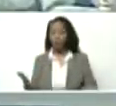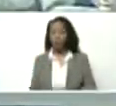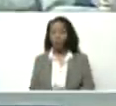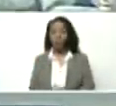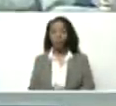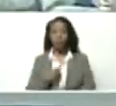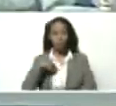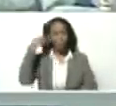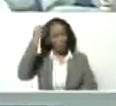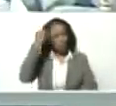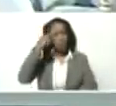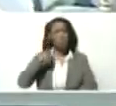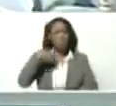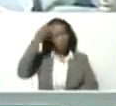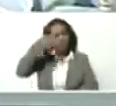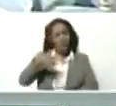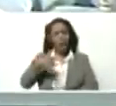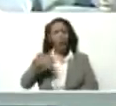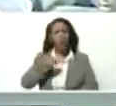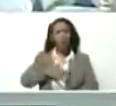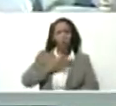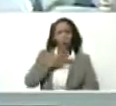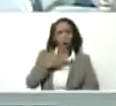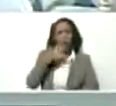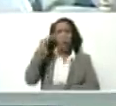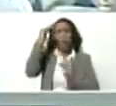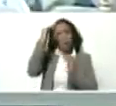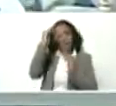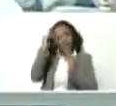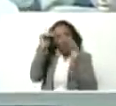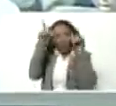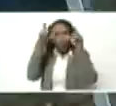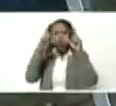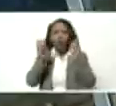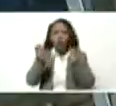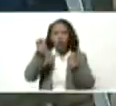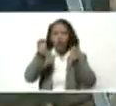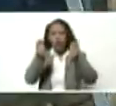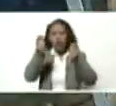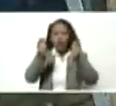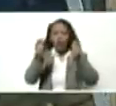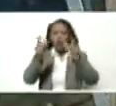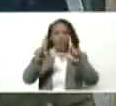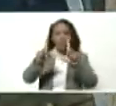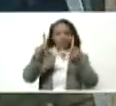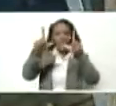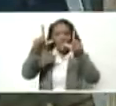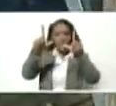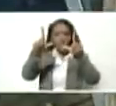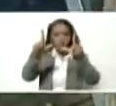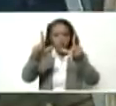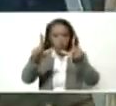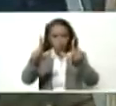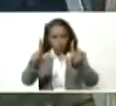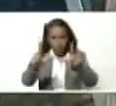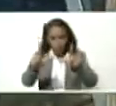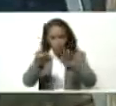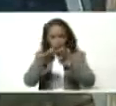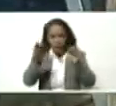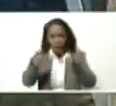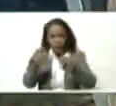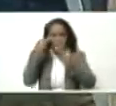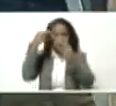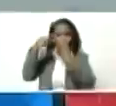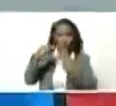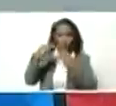Yo creo, como yo soy, yo creo que puedes bajar un poco la toma y mostrar un poquito más la mesa, para que no quede yo